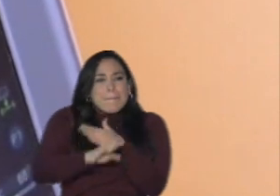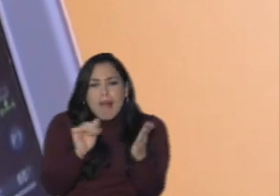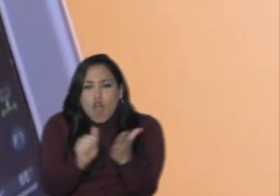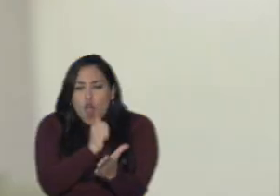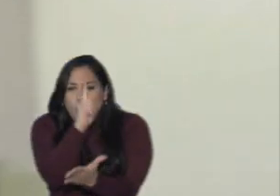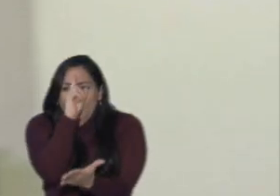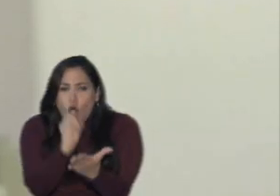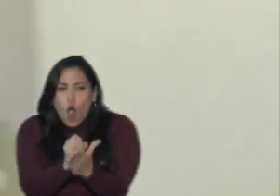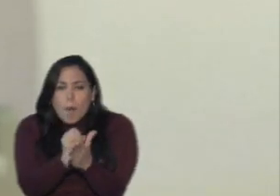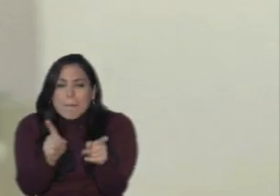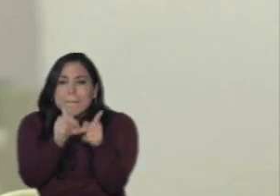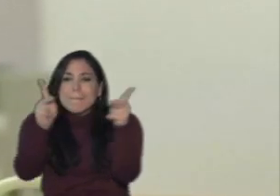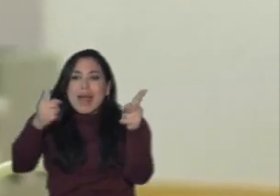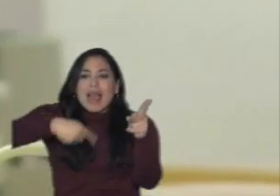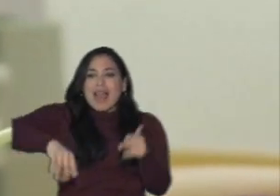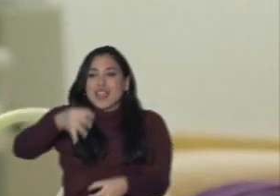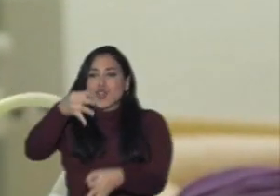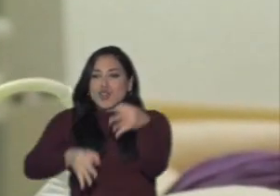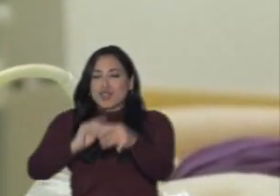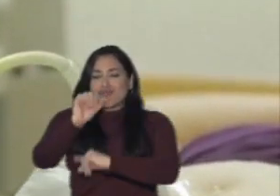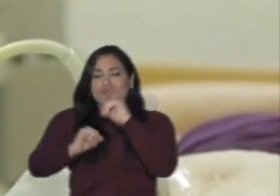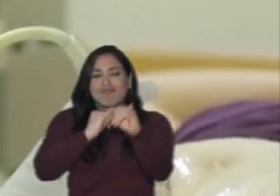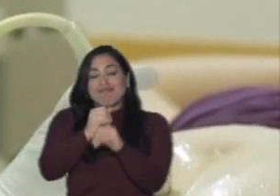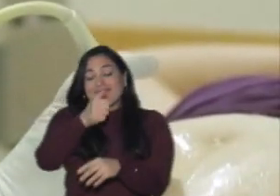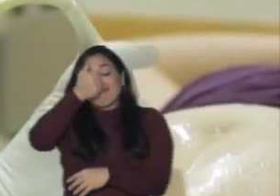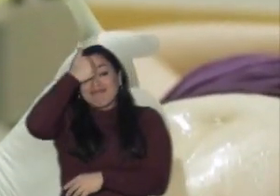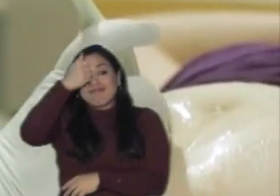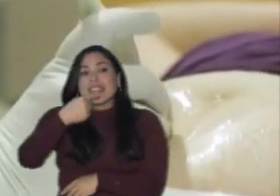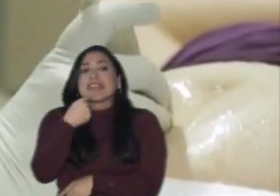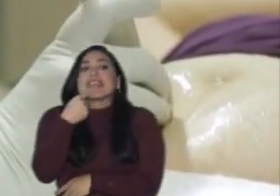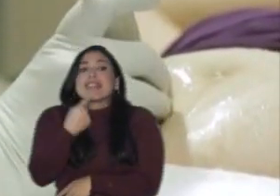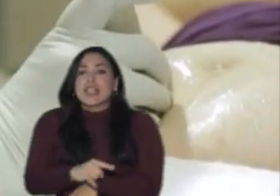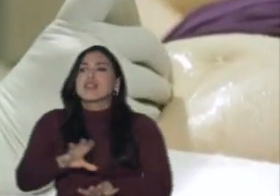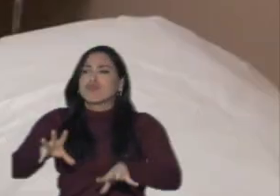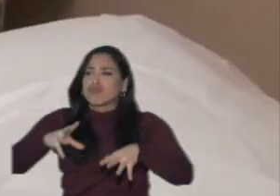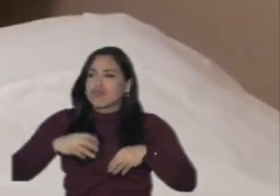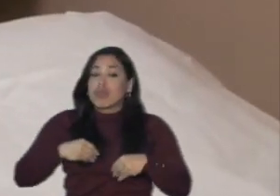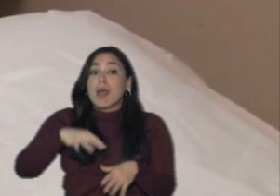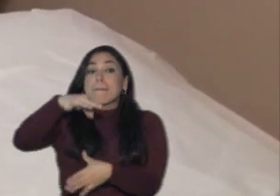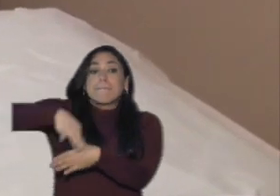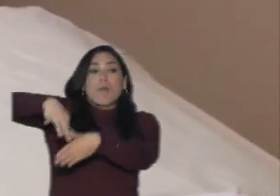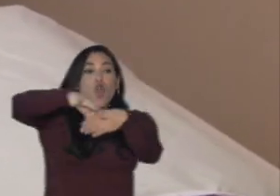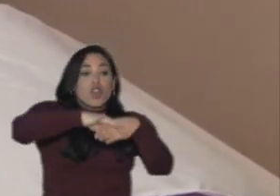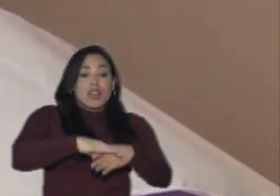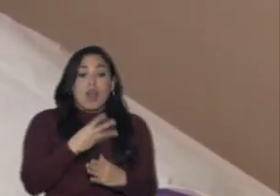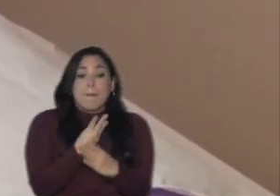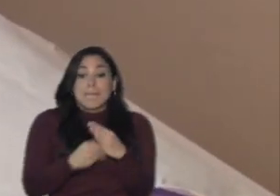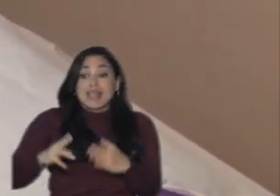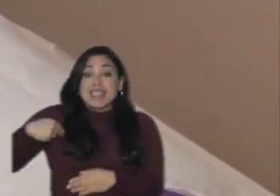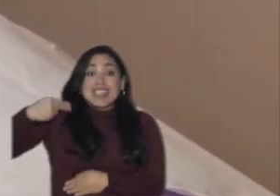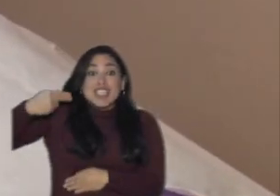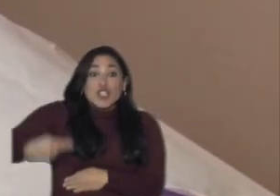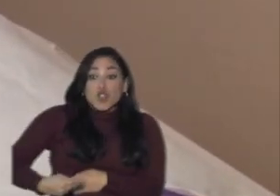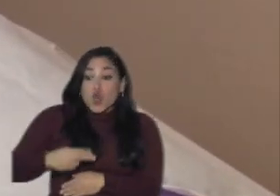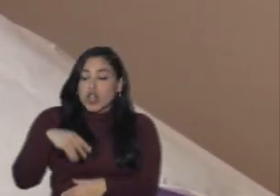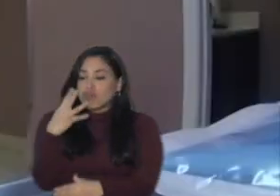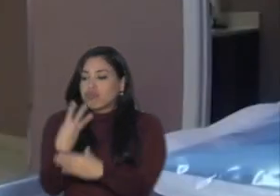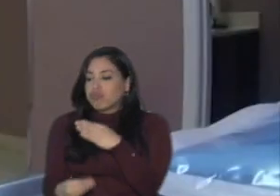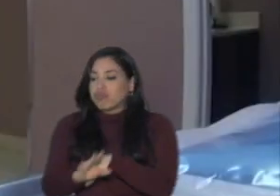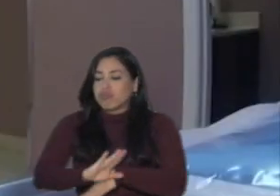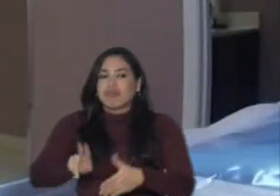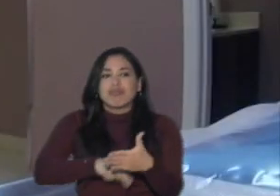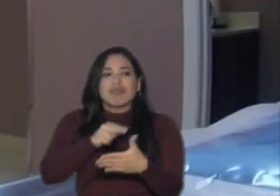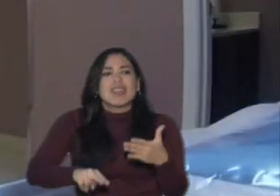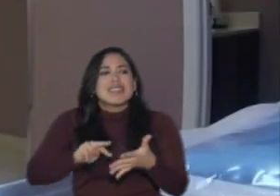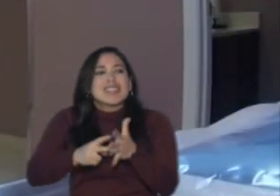opinión mayoritaria del máximo tribunal de hegemonía conservadora, que parece dispuesto a votar para anular el histórico caso Roe contra Wade,